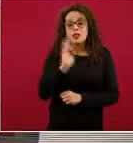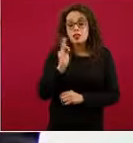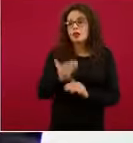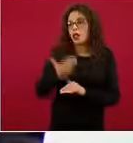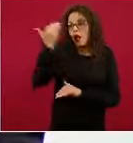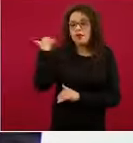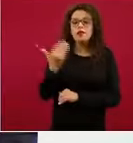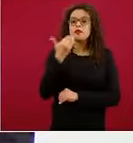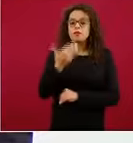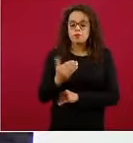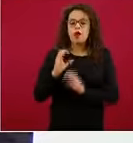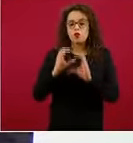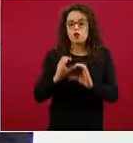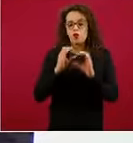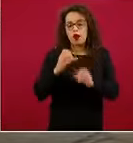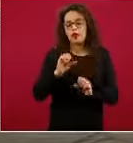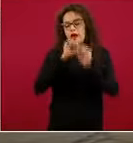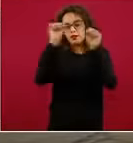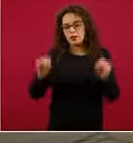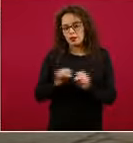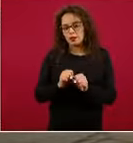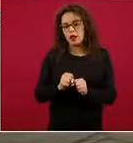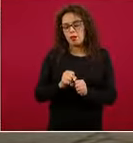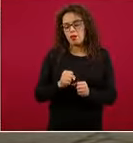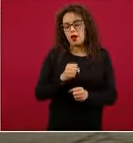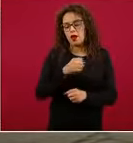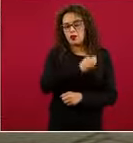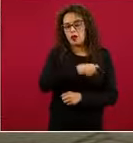competente de acuerdo a las necesidades de la población. Sí.